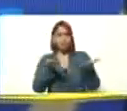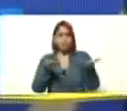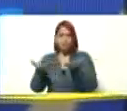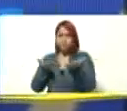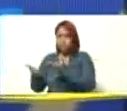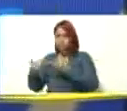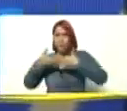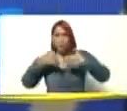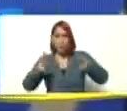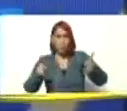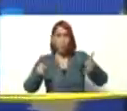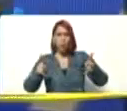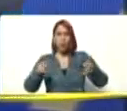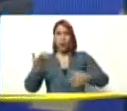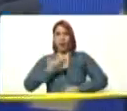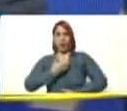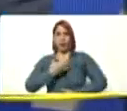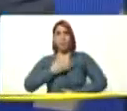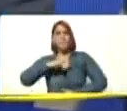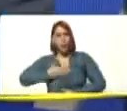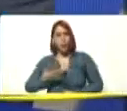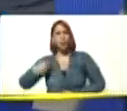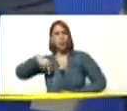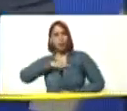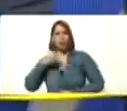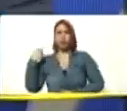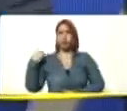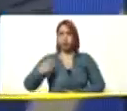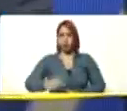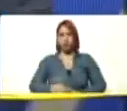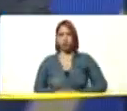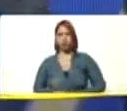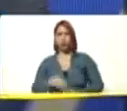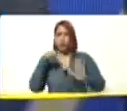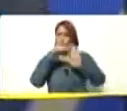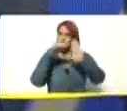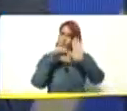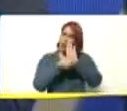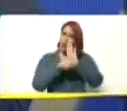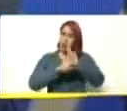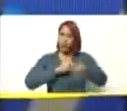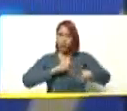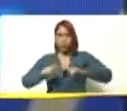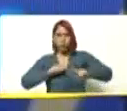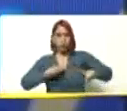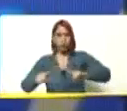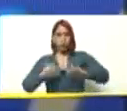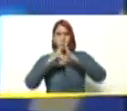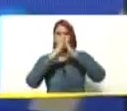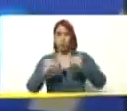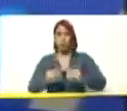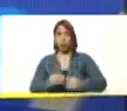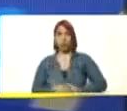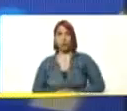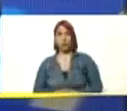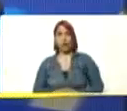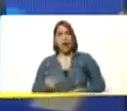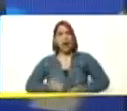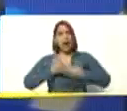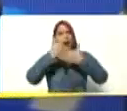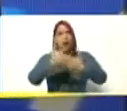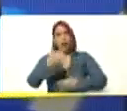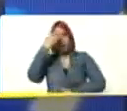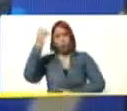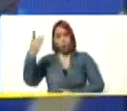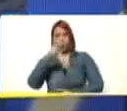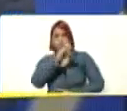los servidores públicos de la alcaldía, podemos nosotros tener unos indicadores eficientes para que, con el favor de Dios, dentro de los 100 días